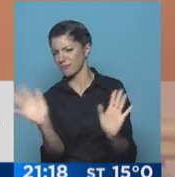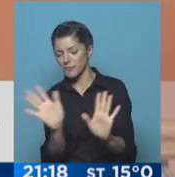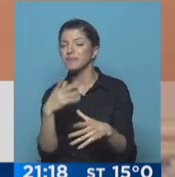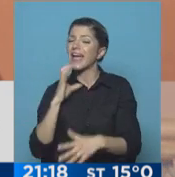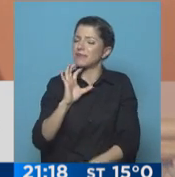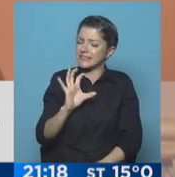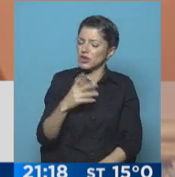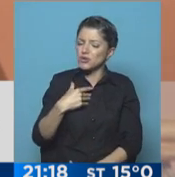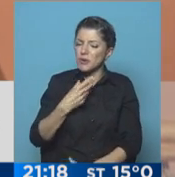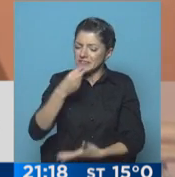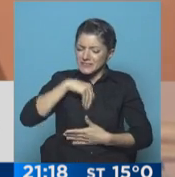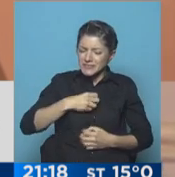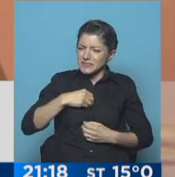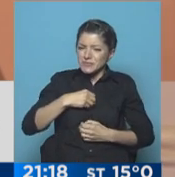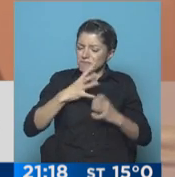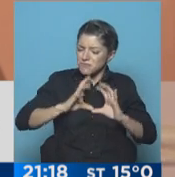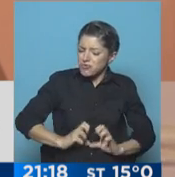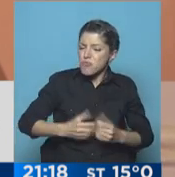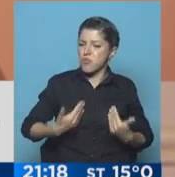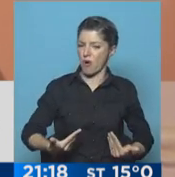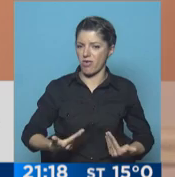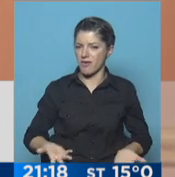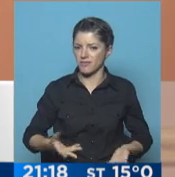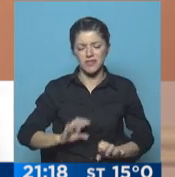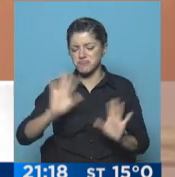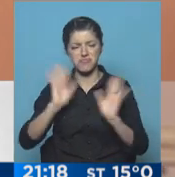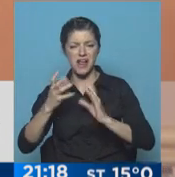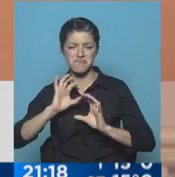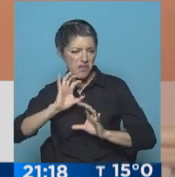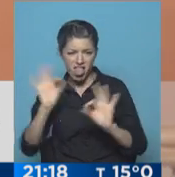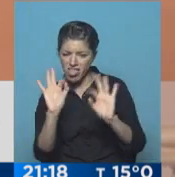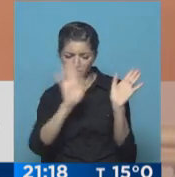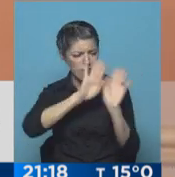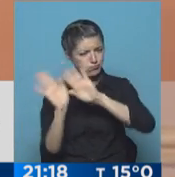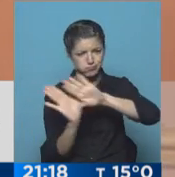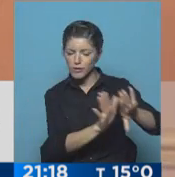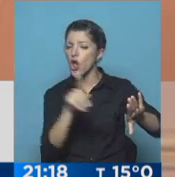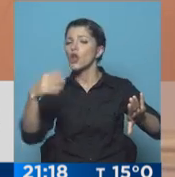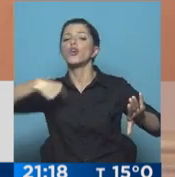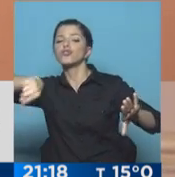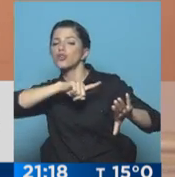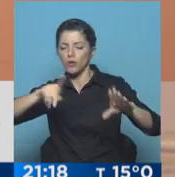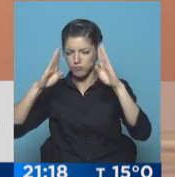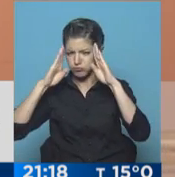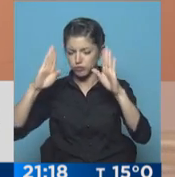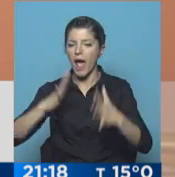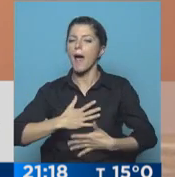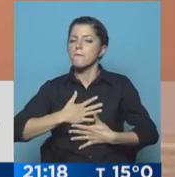reitero, hace daño y envenena el alma. Nosotros somos militantes del amor y de la